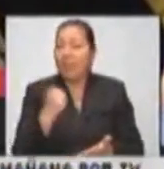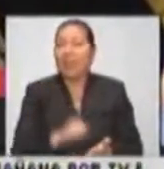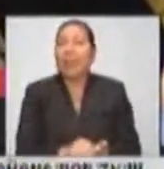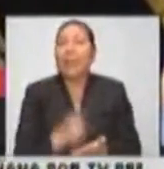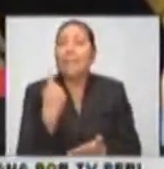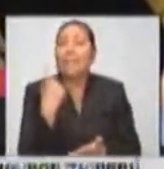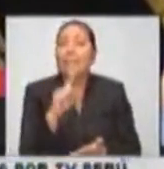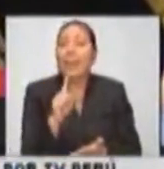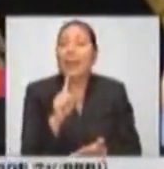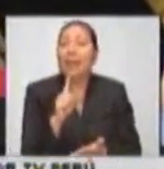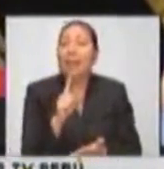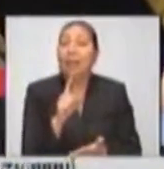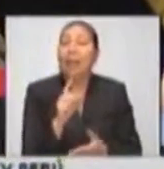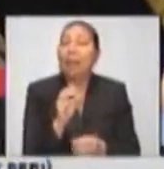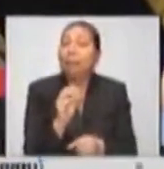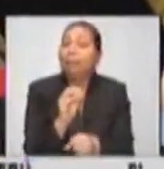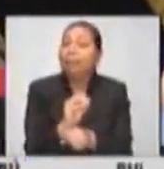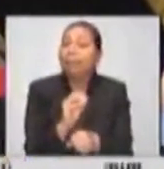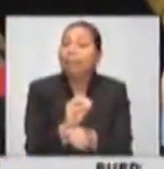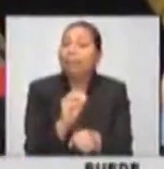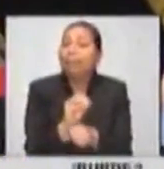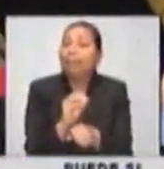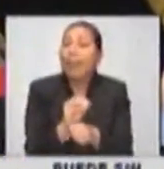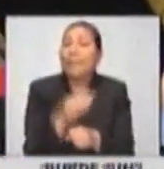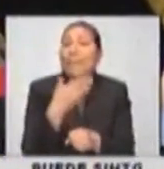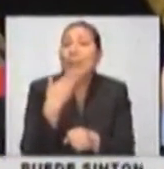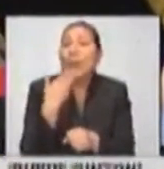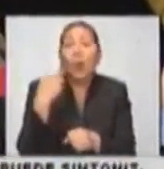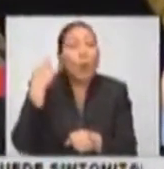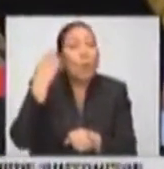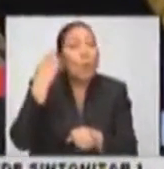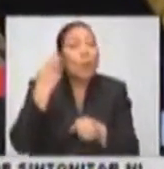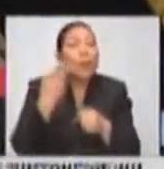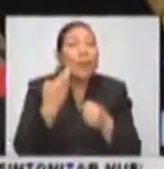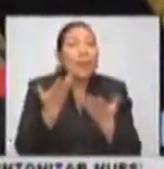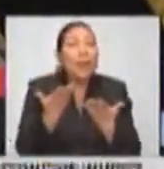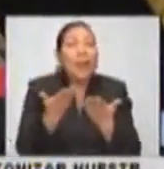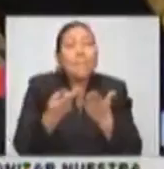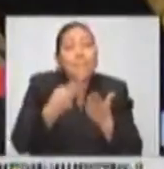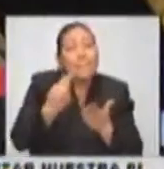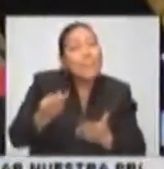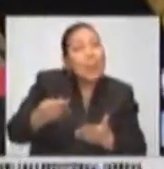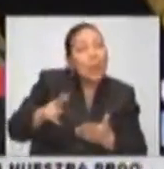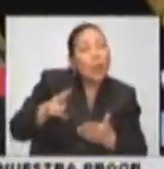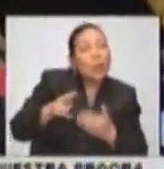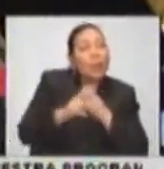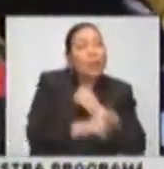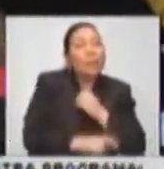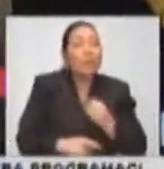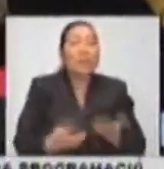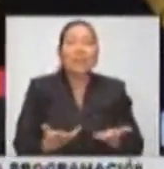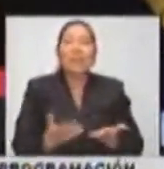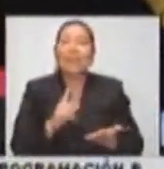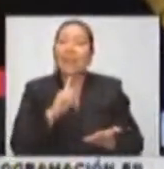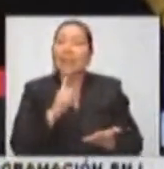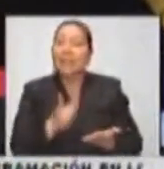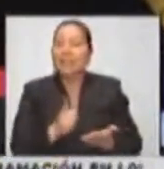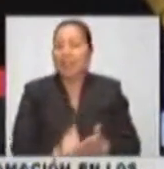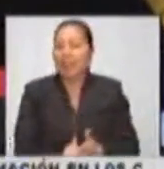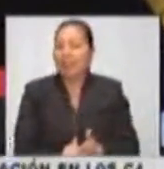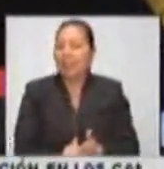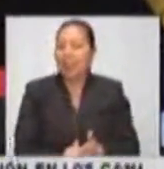es para alimentar la mejora de las políticas públicas de país. Entonces, estamos pasando